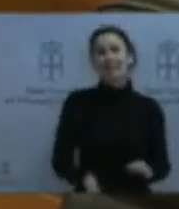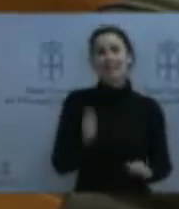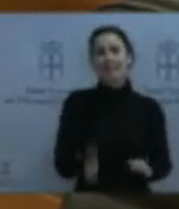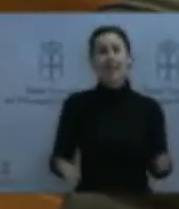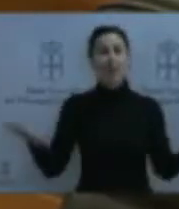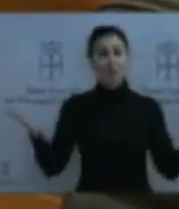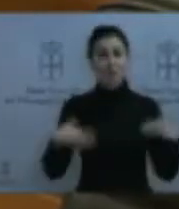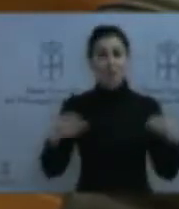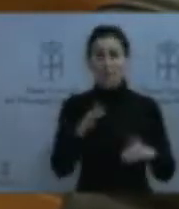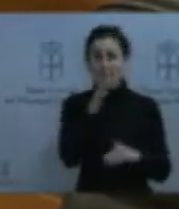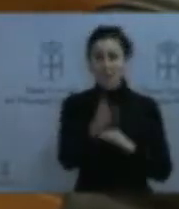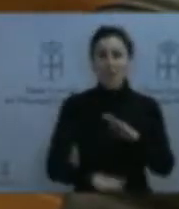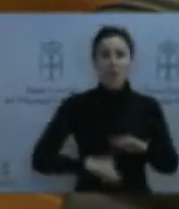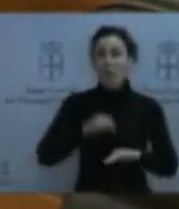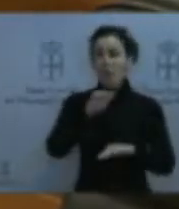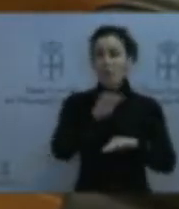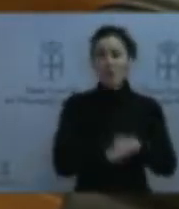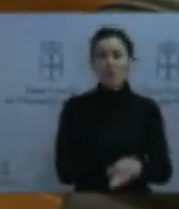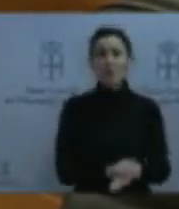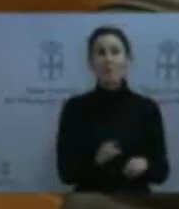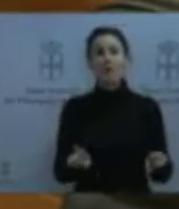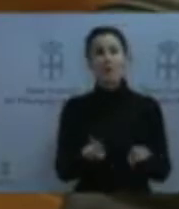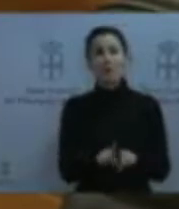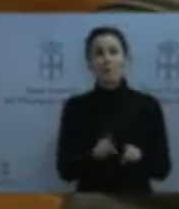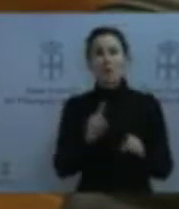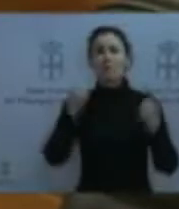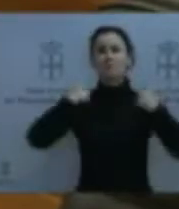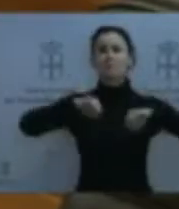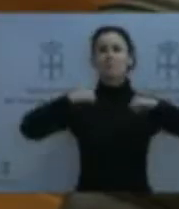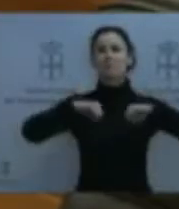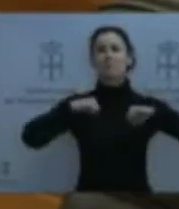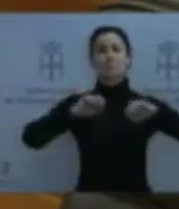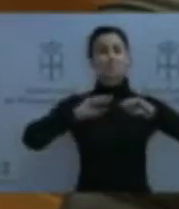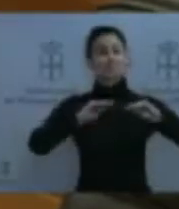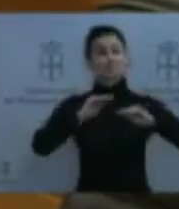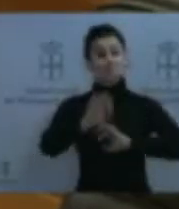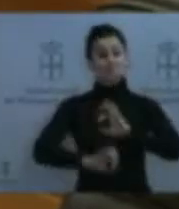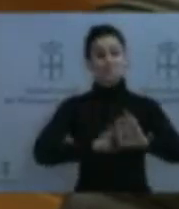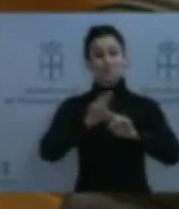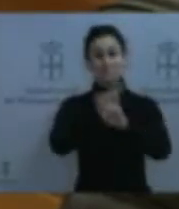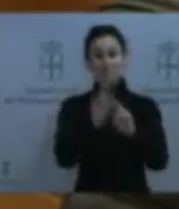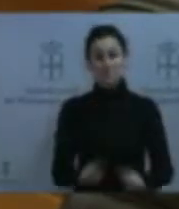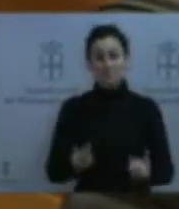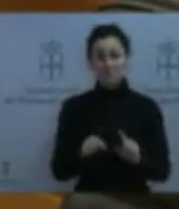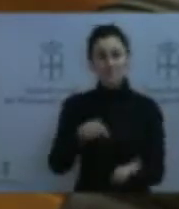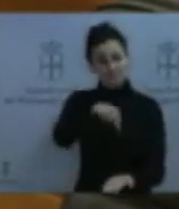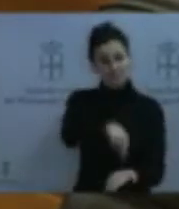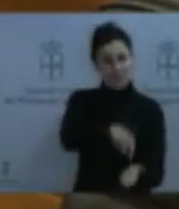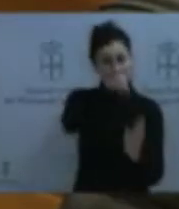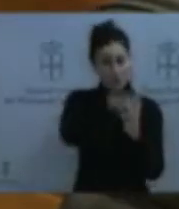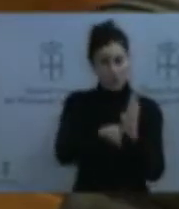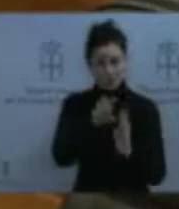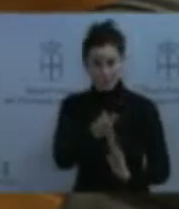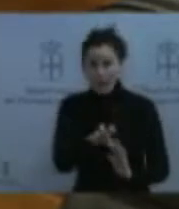prácticas defendidas por organismos internacionales y a las exigencias de normativa nacional, donde se prohíben expresamente, comillas,